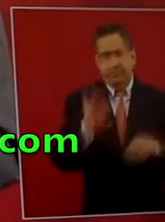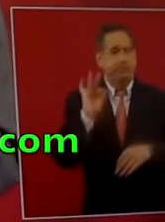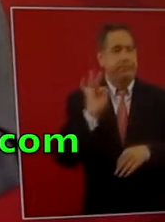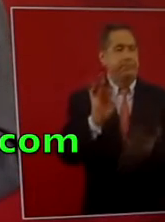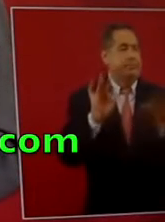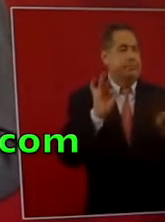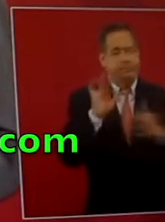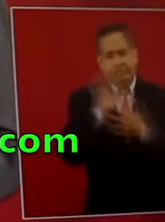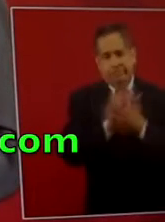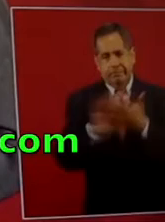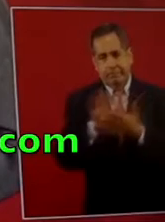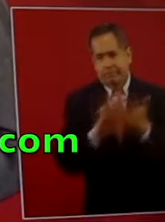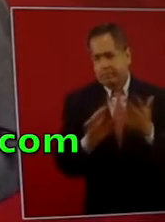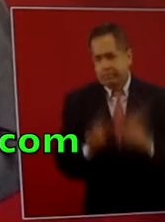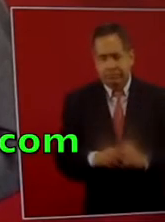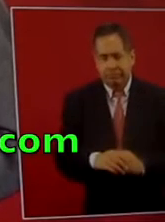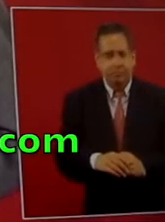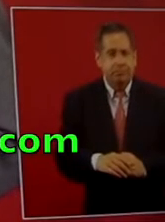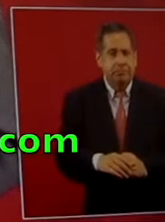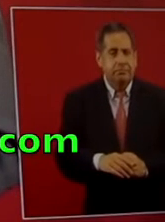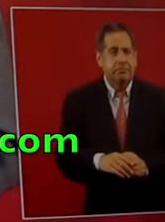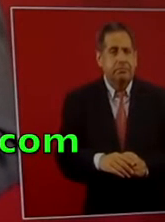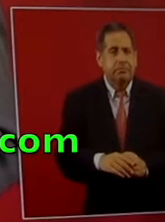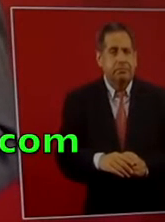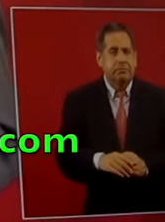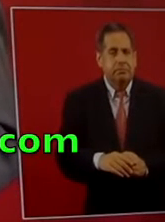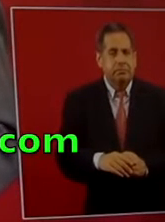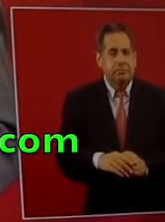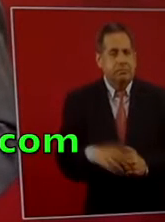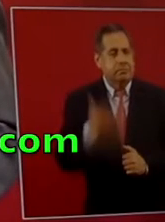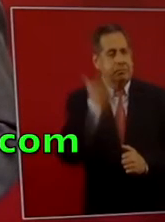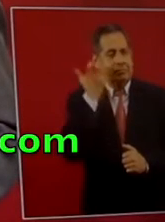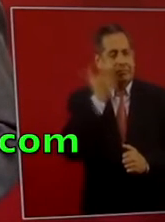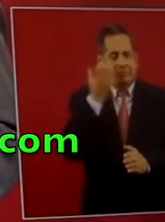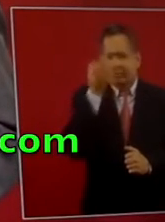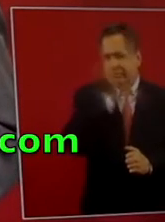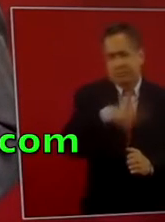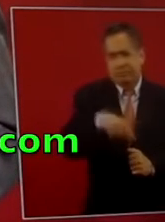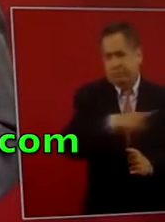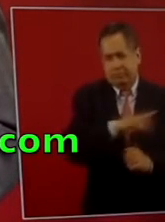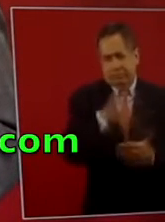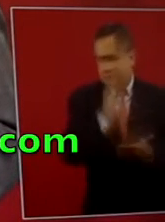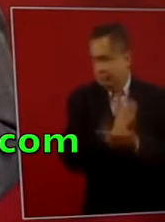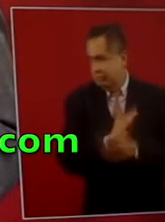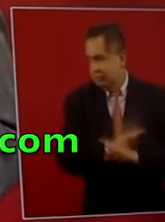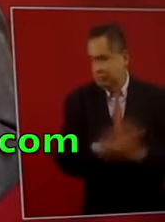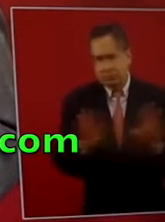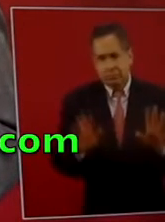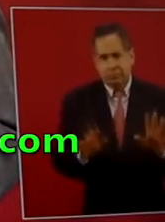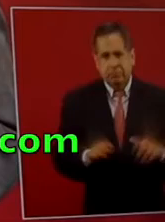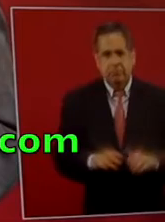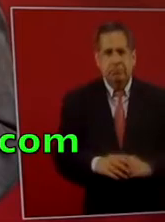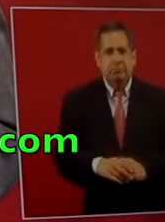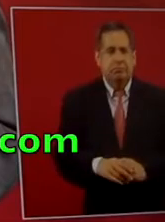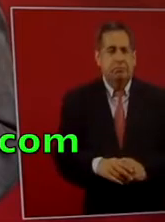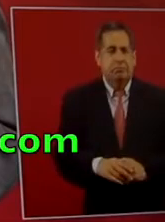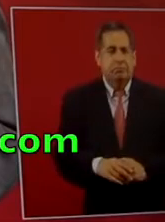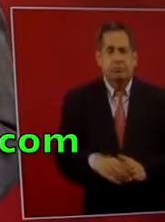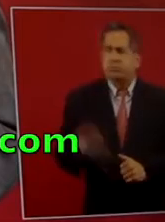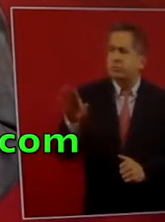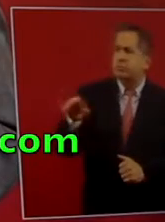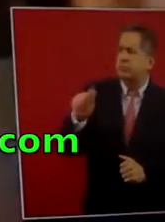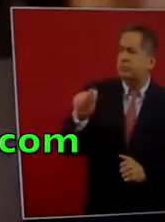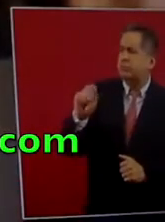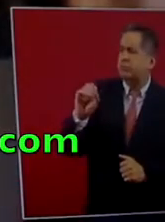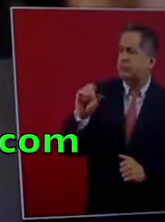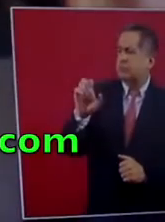lo interesante, la situación social, la situación familiar. Es de una perspectiva interesante ver cómo en estas